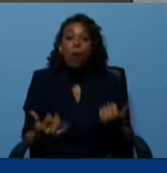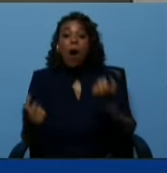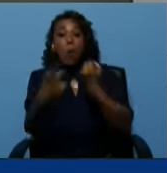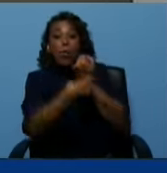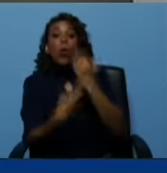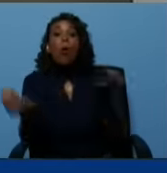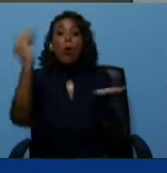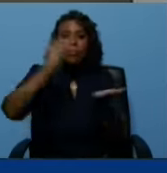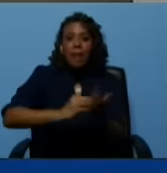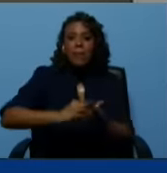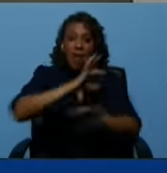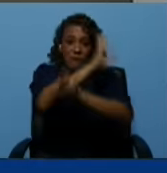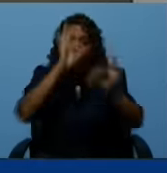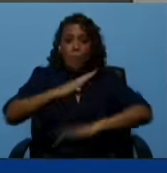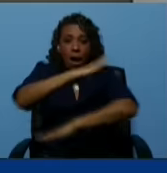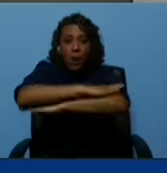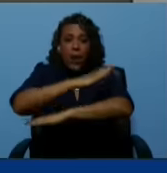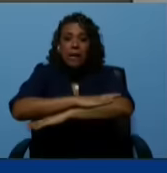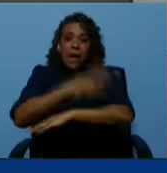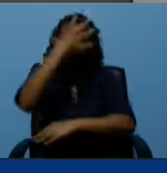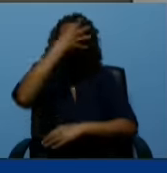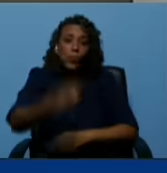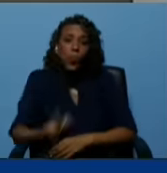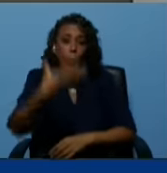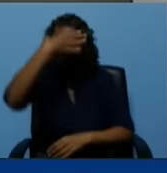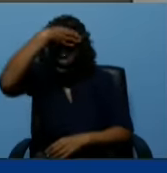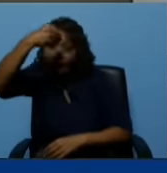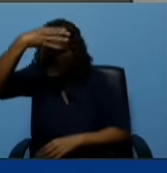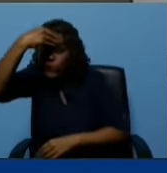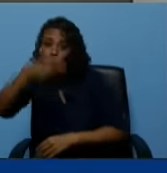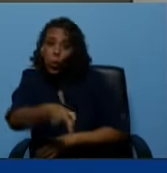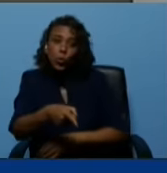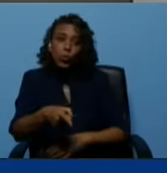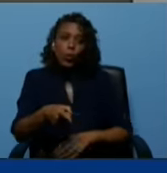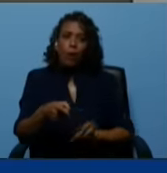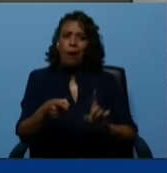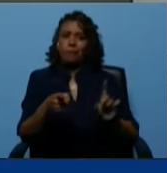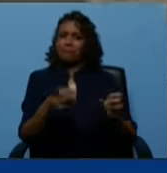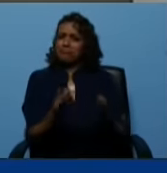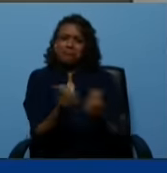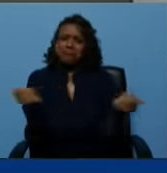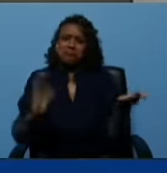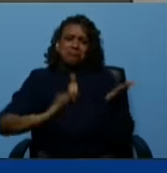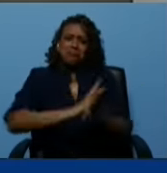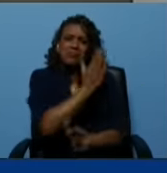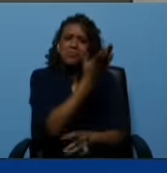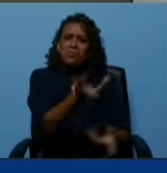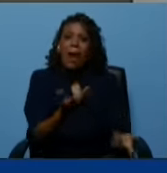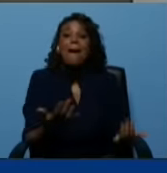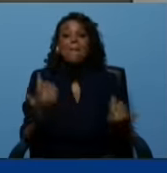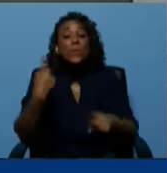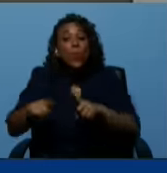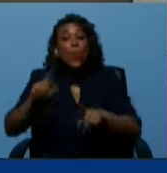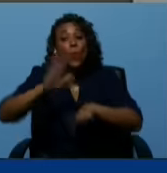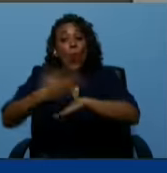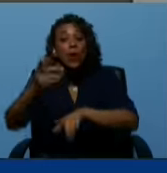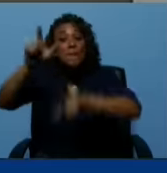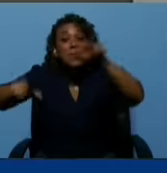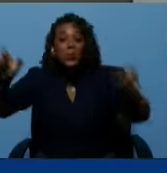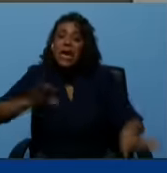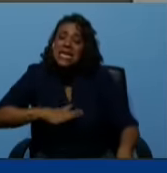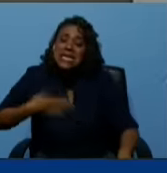2.0 se les agotó muy rápido, porque el pueblo venezolano quiere paz, tranquilidad, cambios en paz,